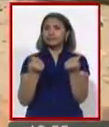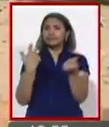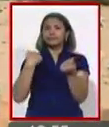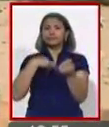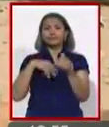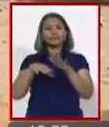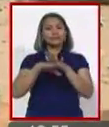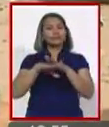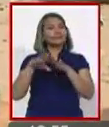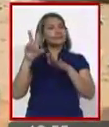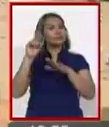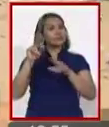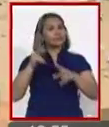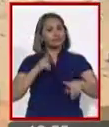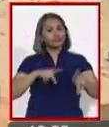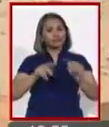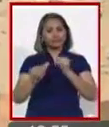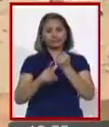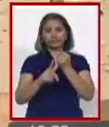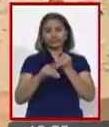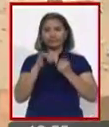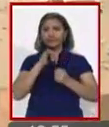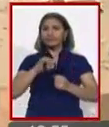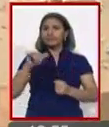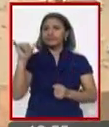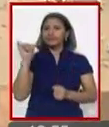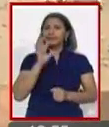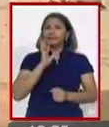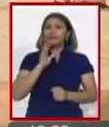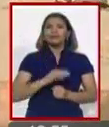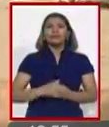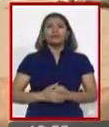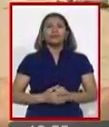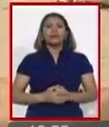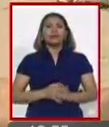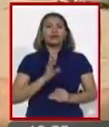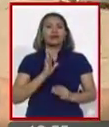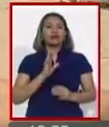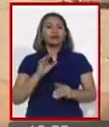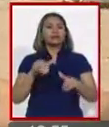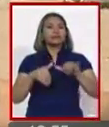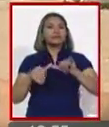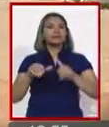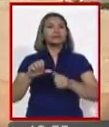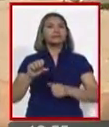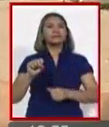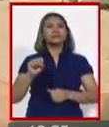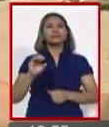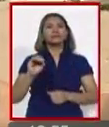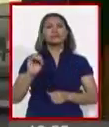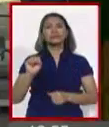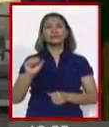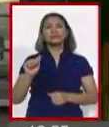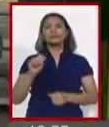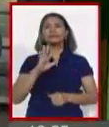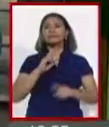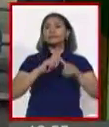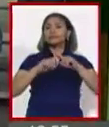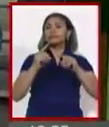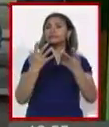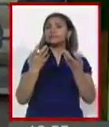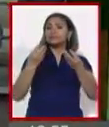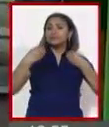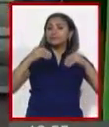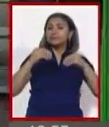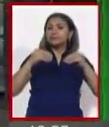nosotros la base no vamos a permitir. Nuestros dirigentes ayer fueron a hablar con la arquitecta, con la presidenta del consejo. Pero se nos